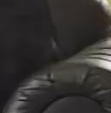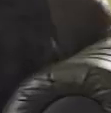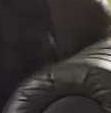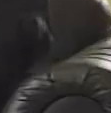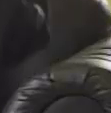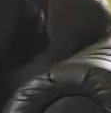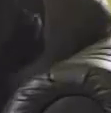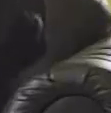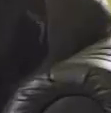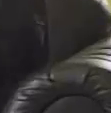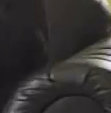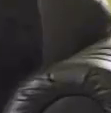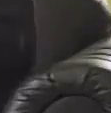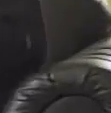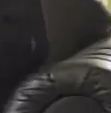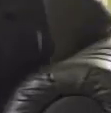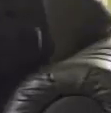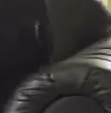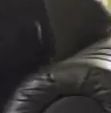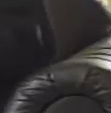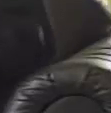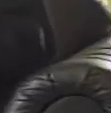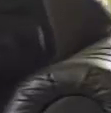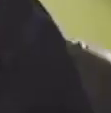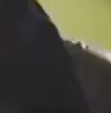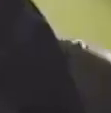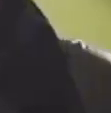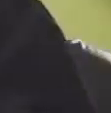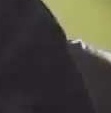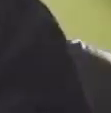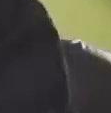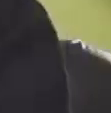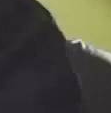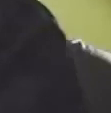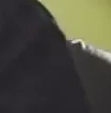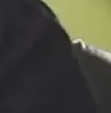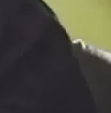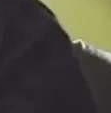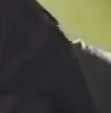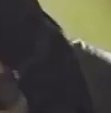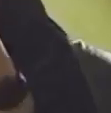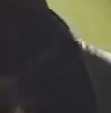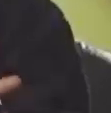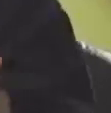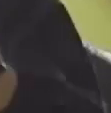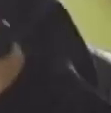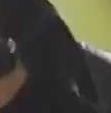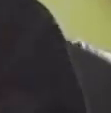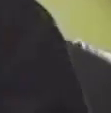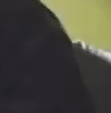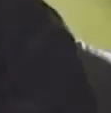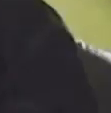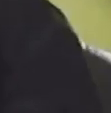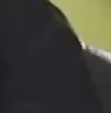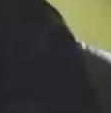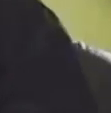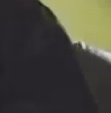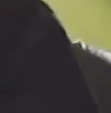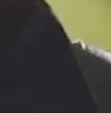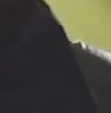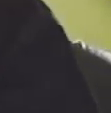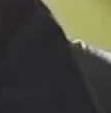aceptaban, no había inclusión, las maestras no sabían lenguas de señas y las personas oyentes no sabían tampoco. Yo